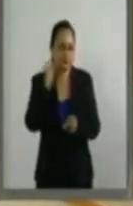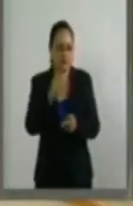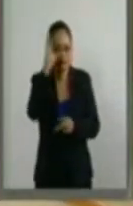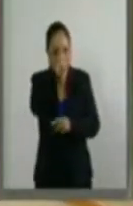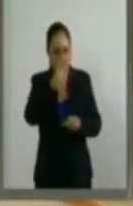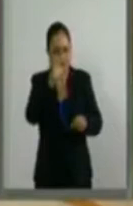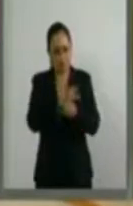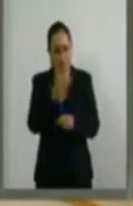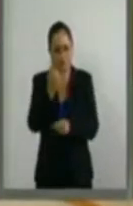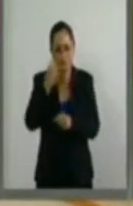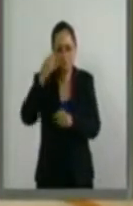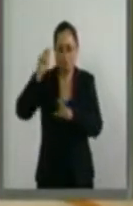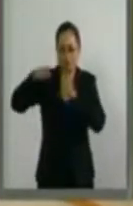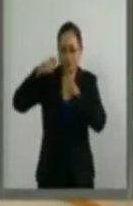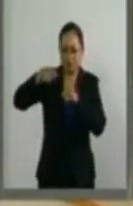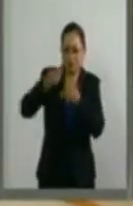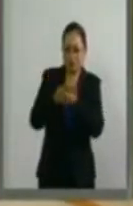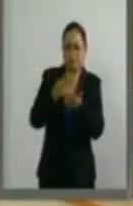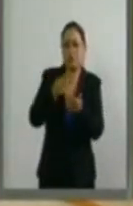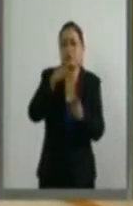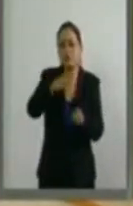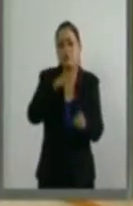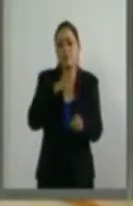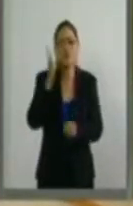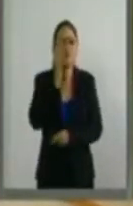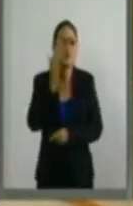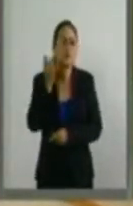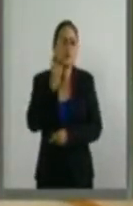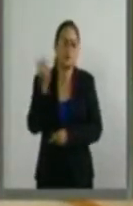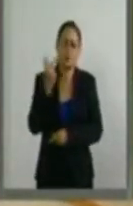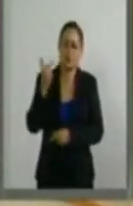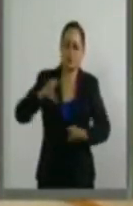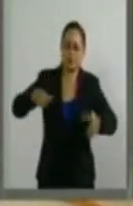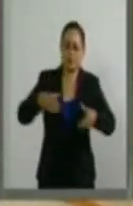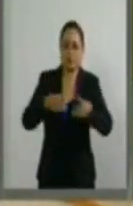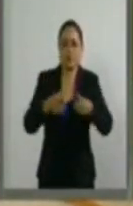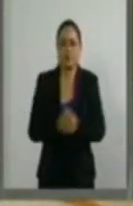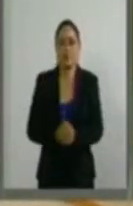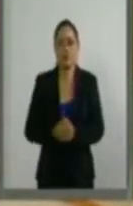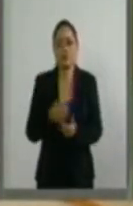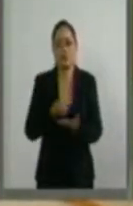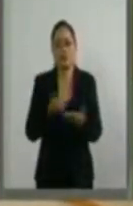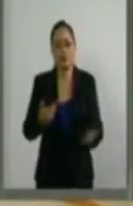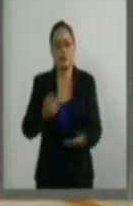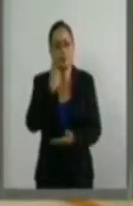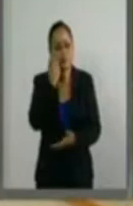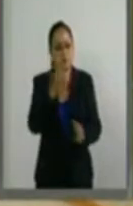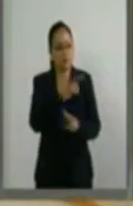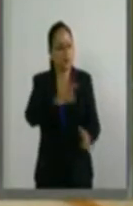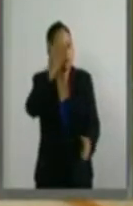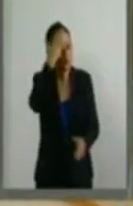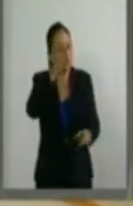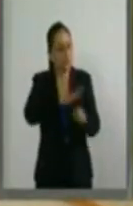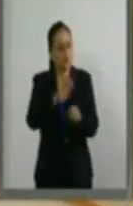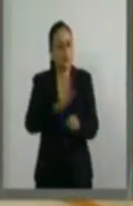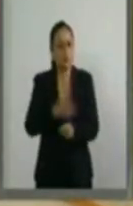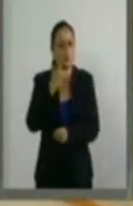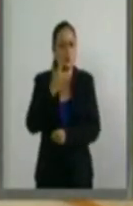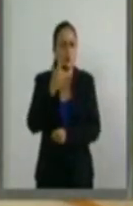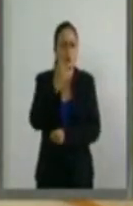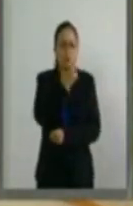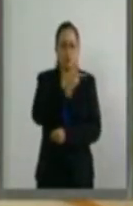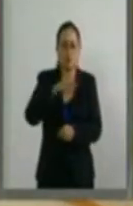y Cinematografía de la Cámara de Diputados. Deseo reconocer el esfuerzo del